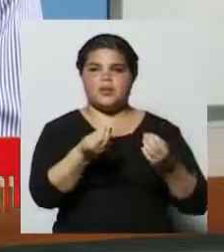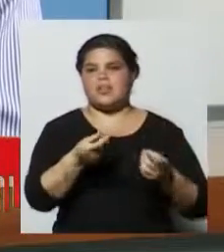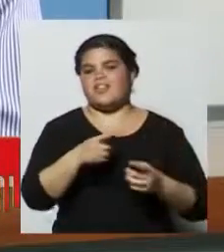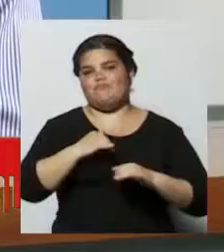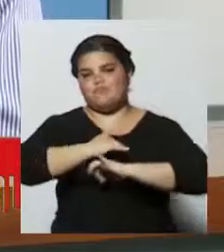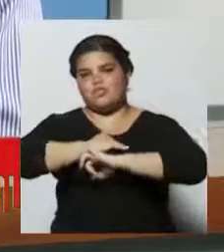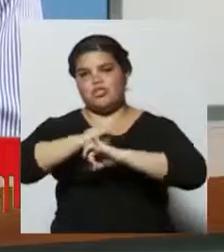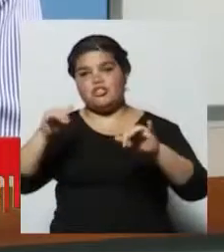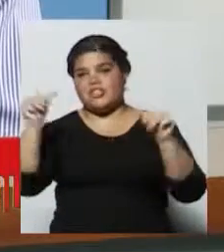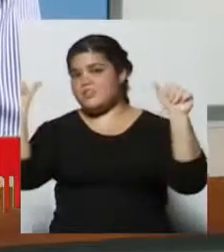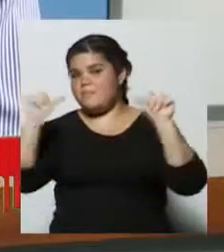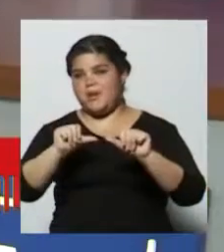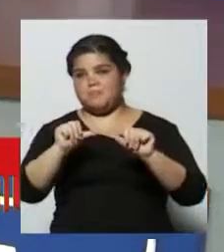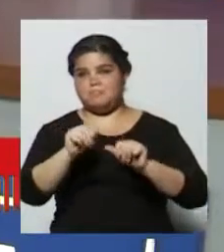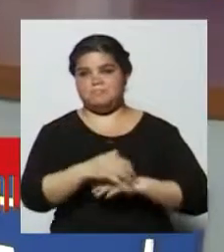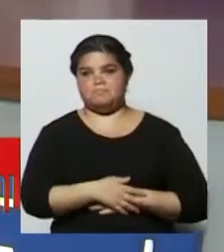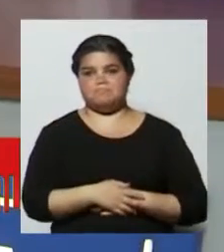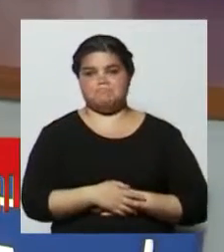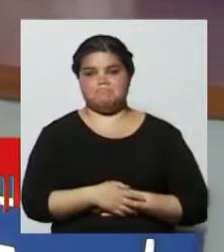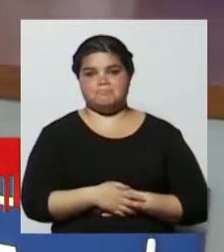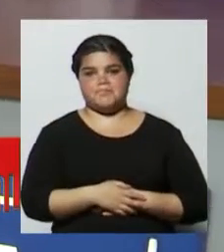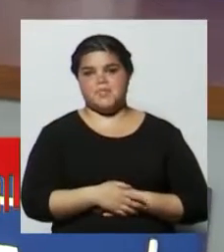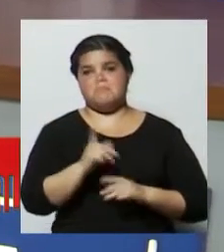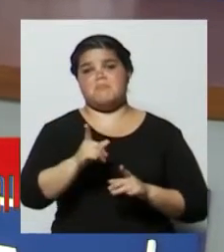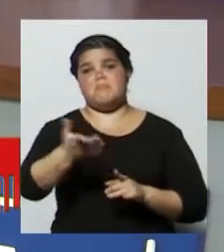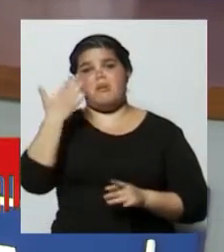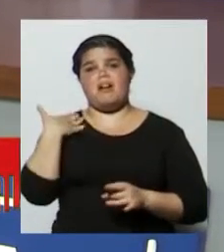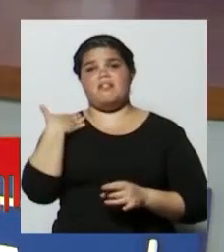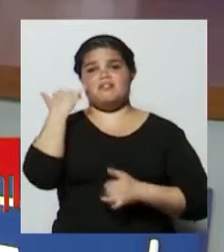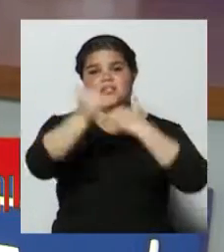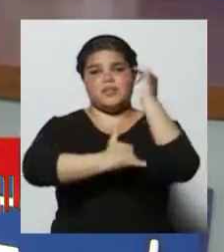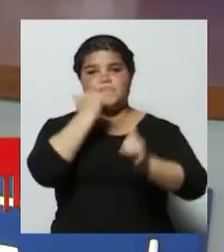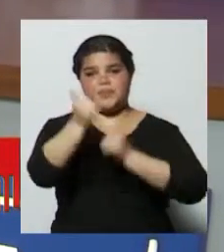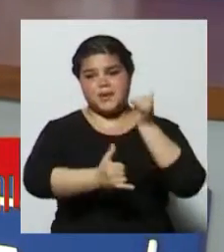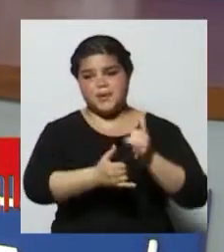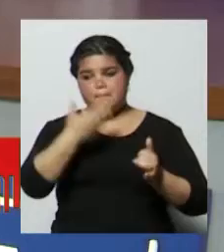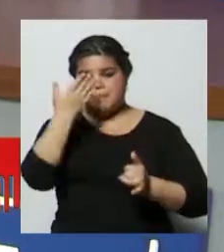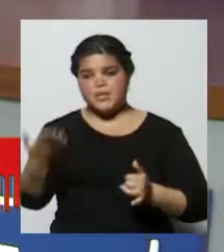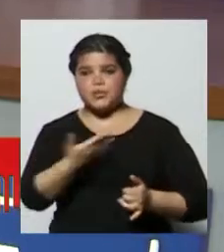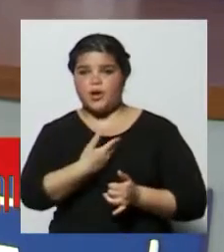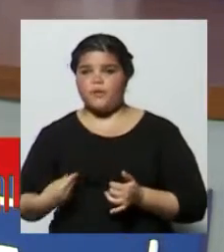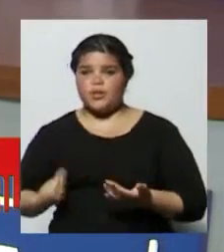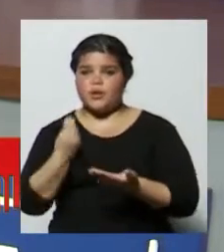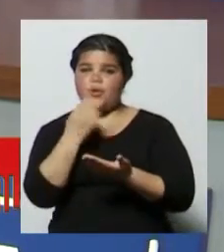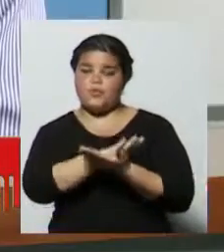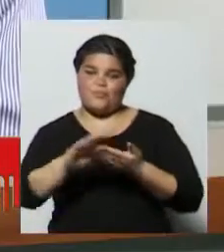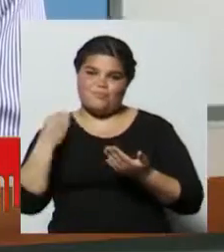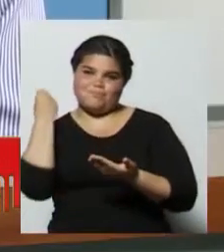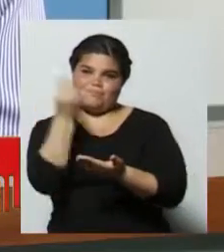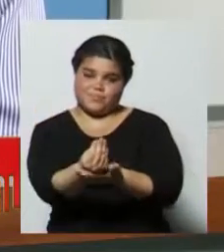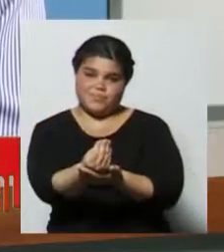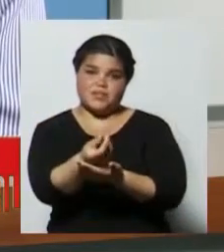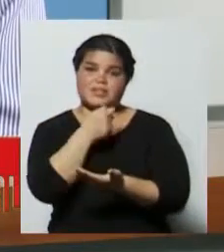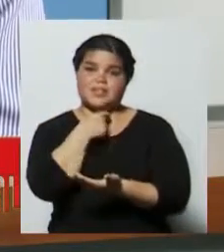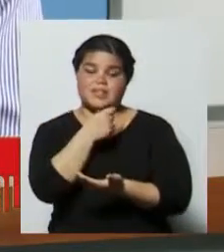es realmente lo que te decía recién, ¿no? Ninguno de los 3 candidatos con proyección a ganar tiene